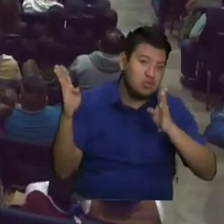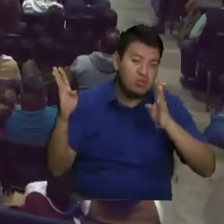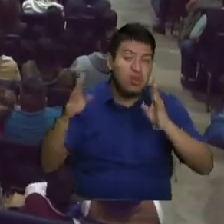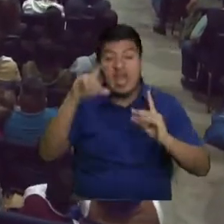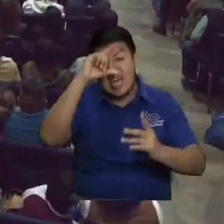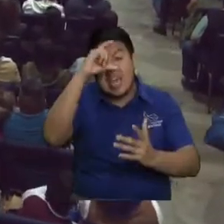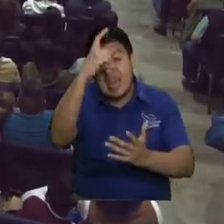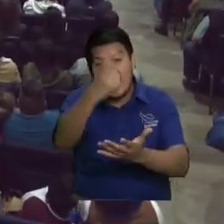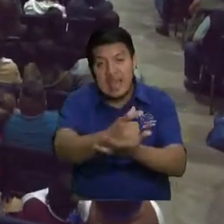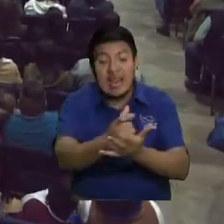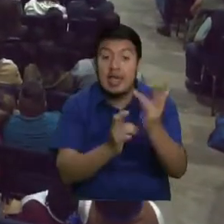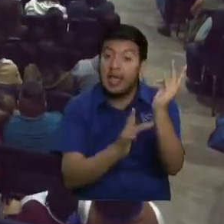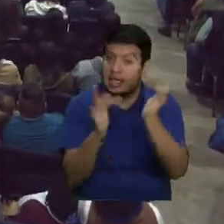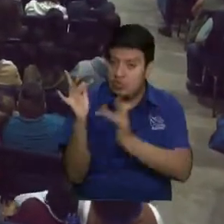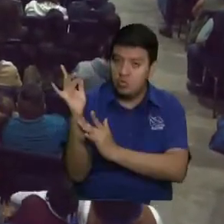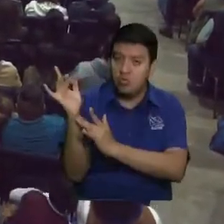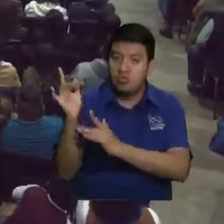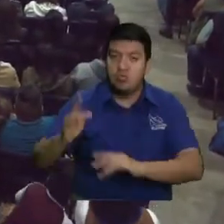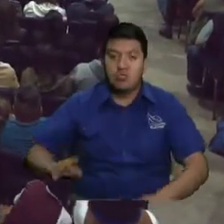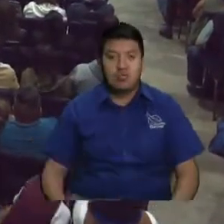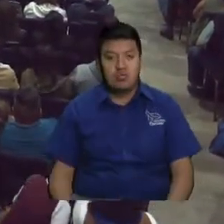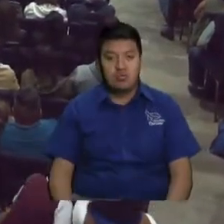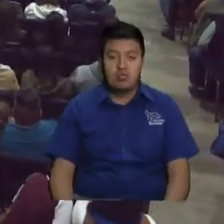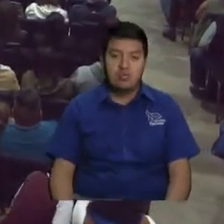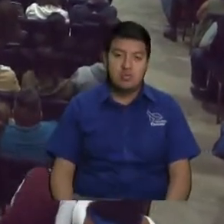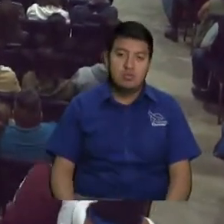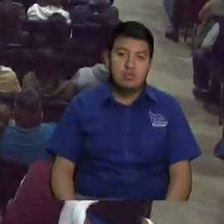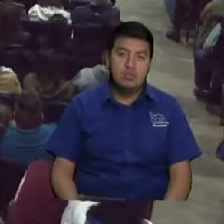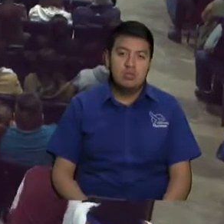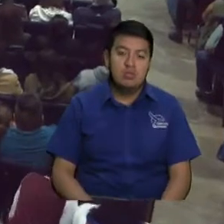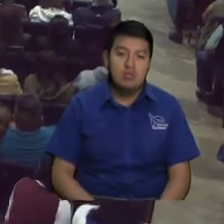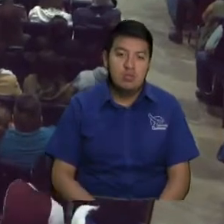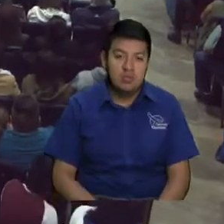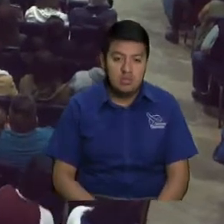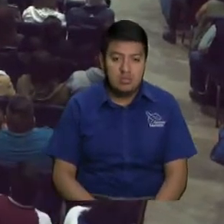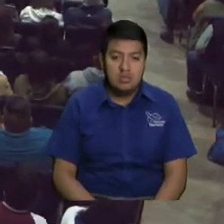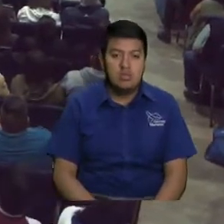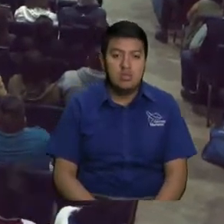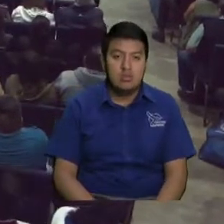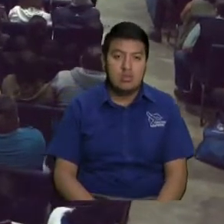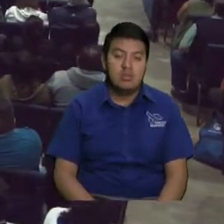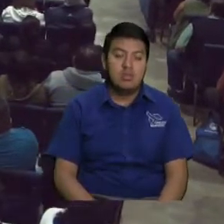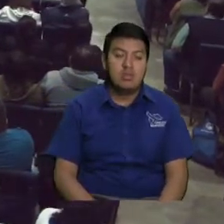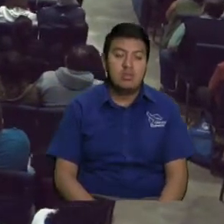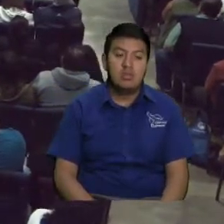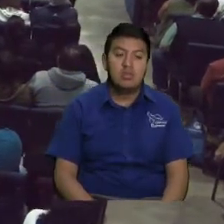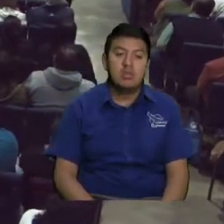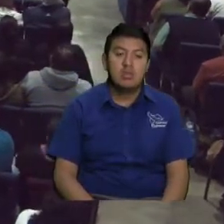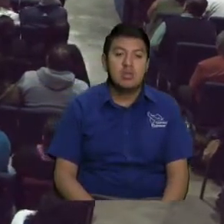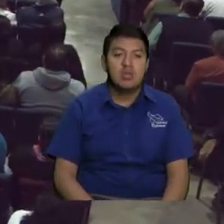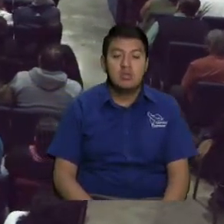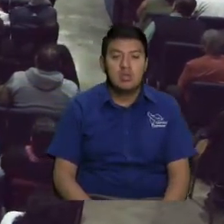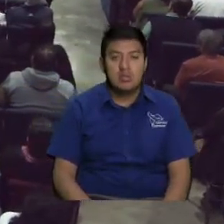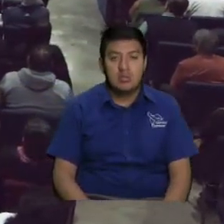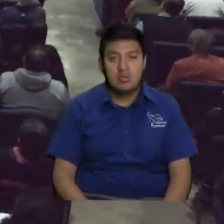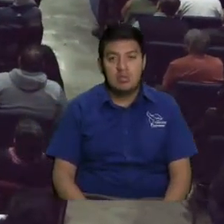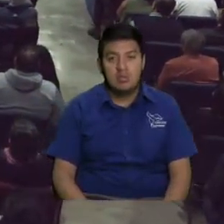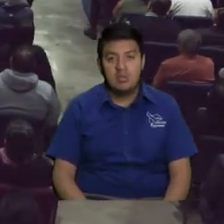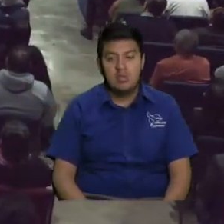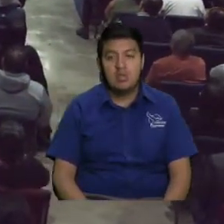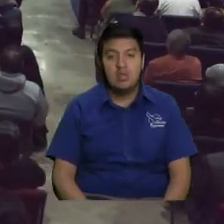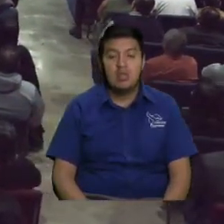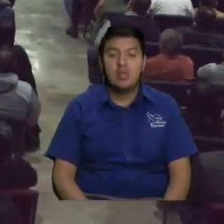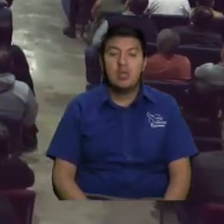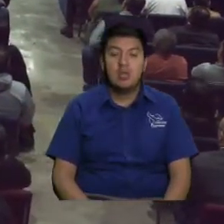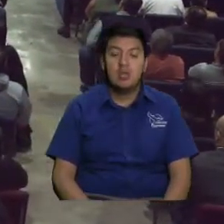convicción, porque si no van a sufrir, la vas a hacer sufrir cuando estén en el hogar. Ella va a querer venir a la iglesia y tú vas a decir que esto no tiene ninguna